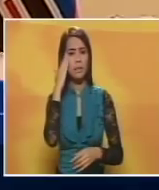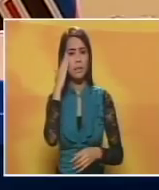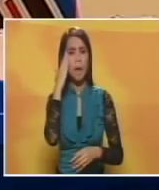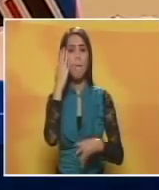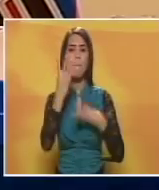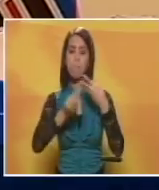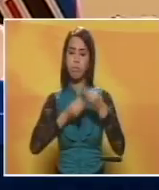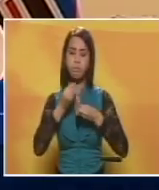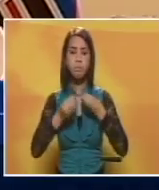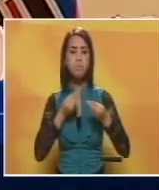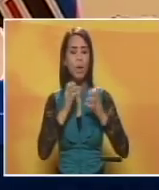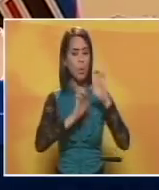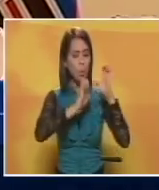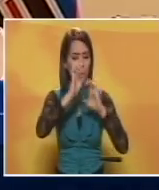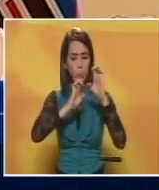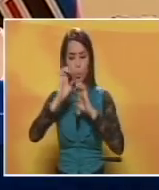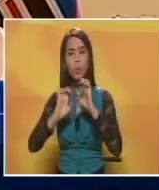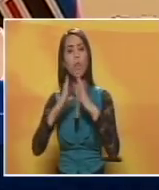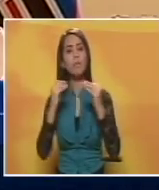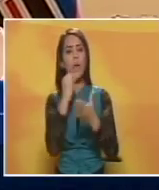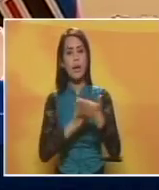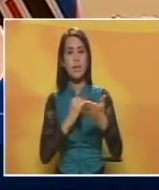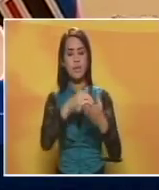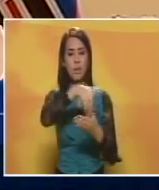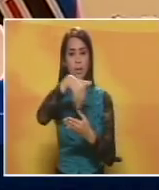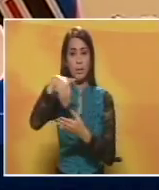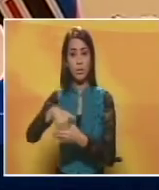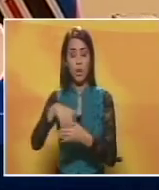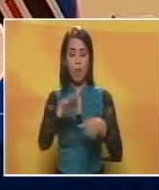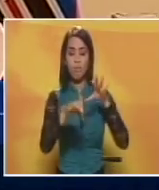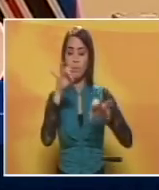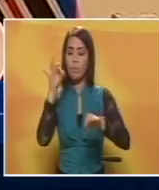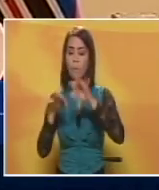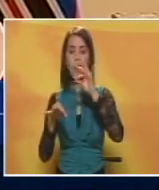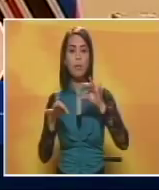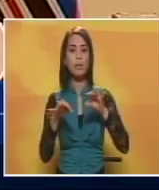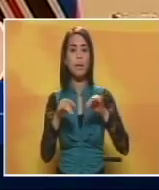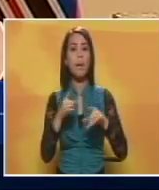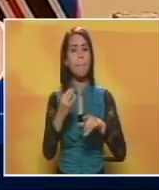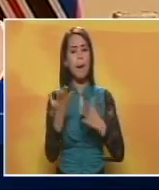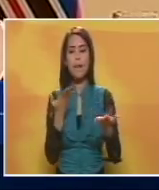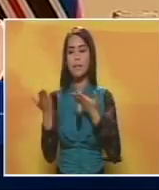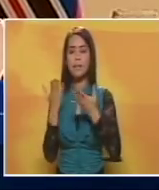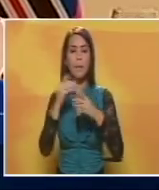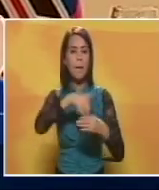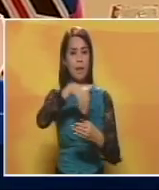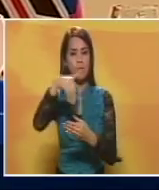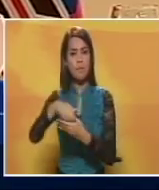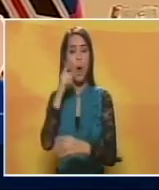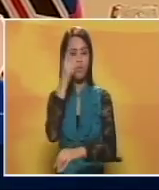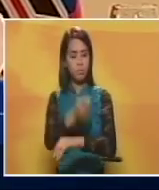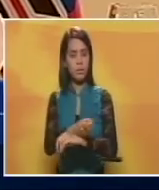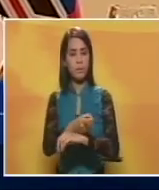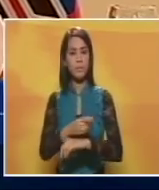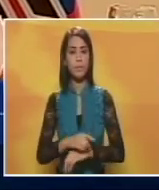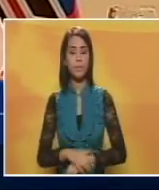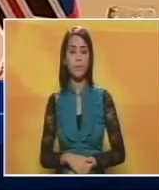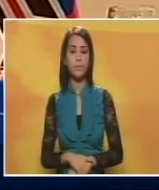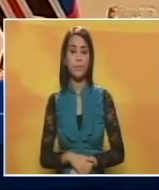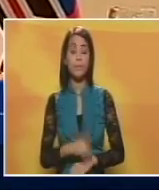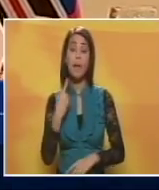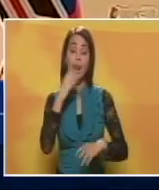hemos realizado las auditorías del registro electoral, la selección para el servicio electoral obligatorio,